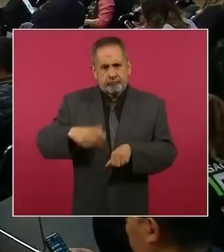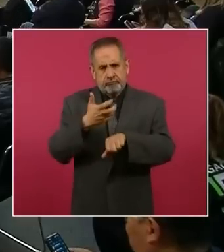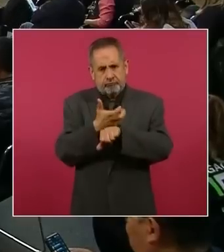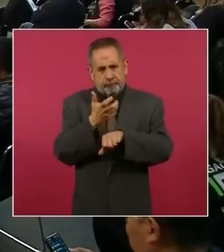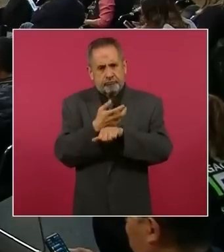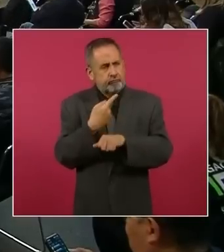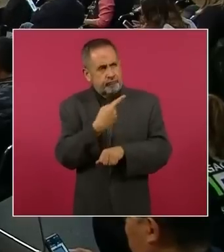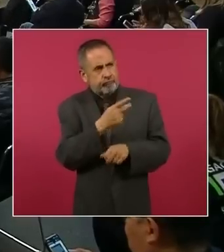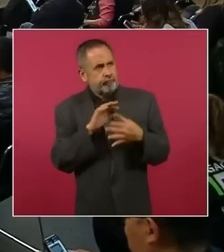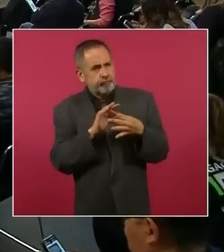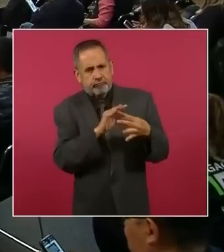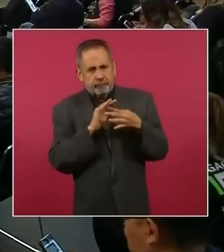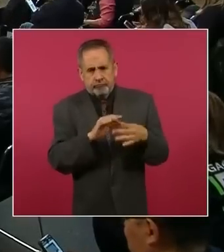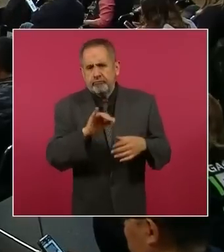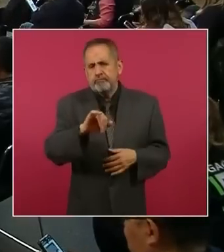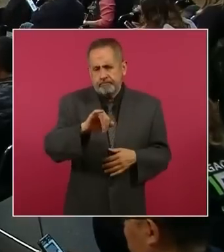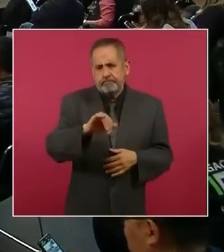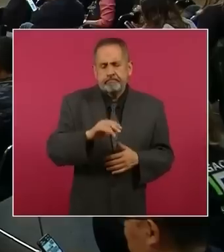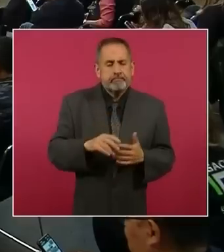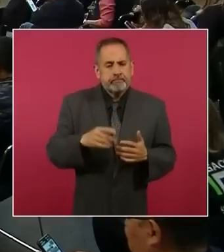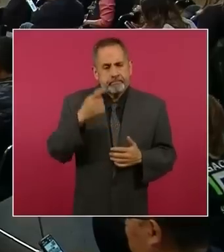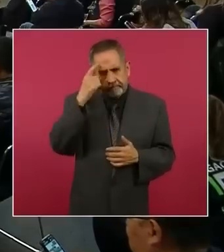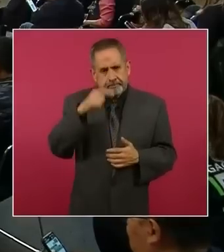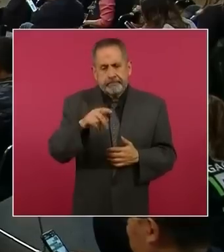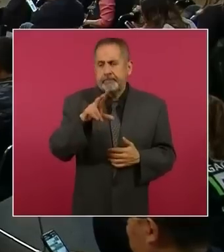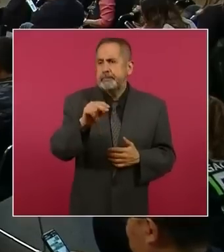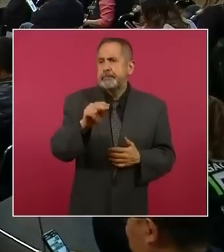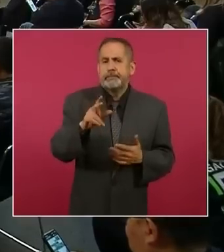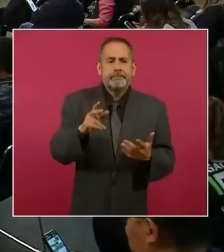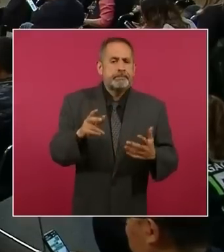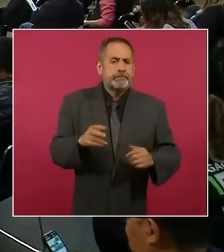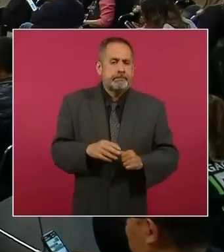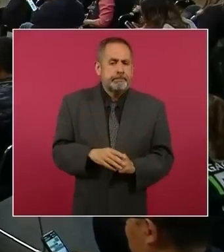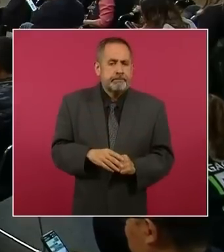Estados Unidos para que no haya